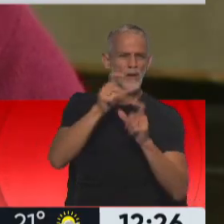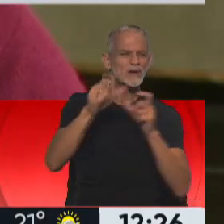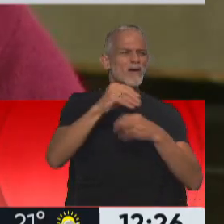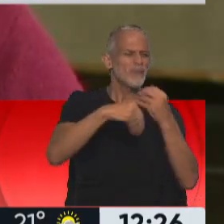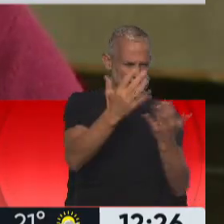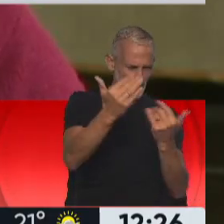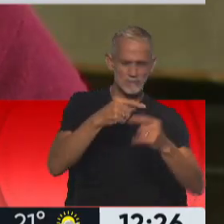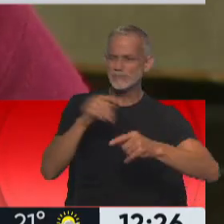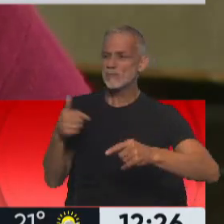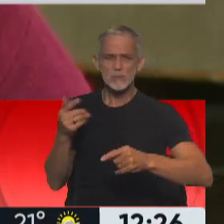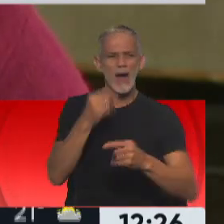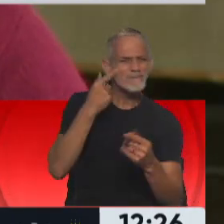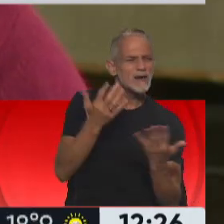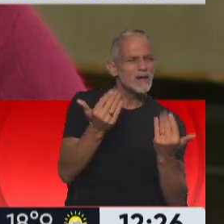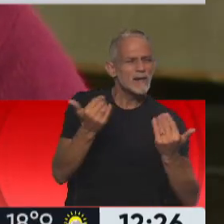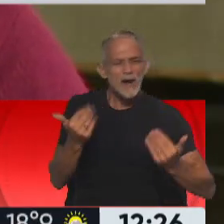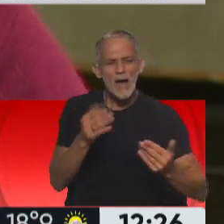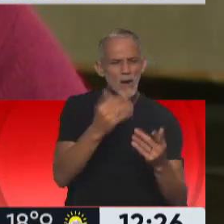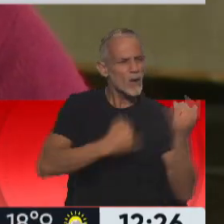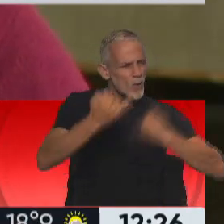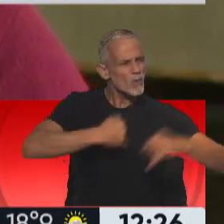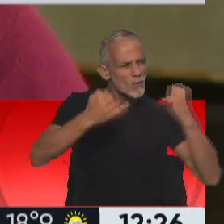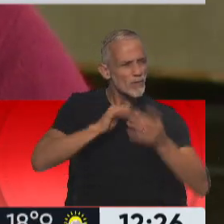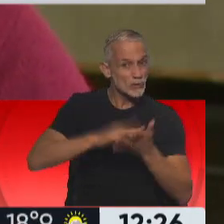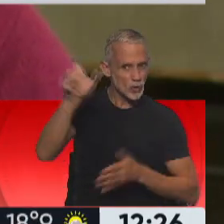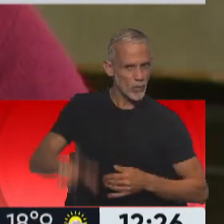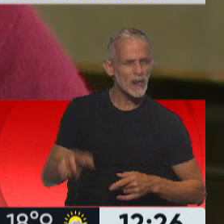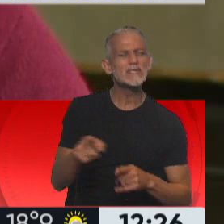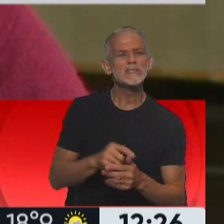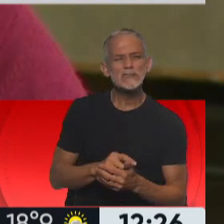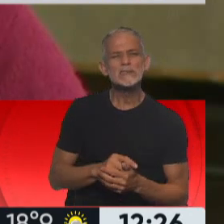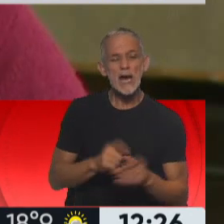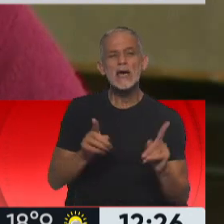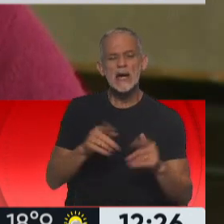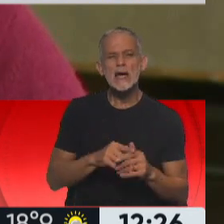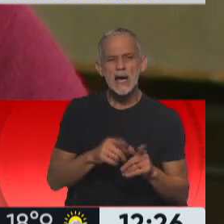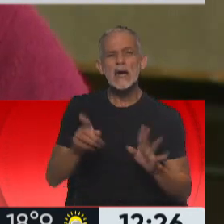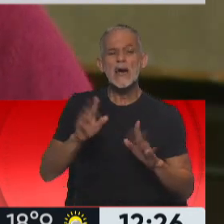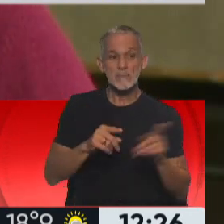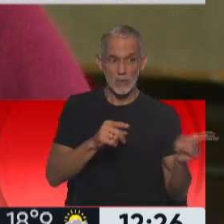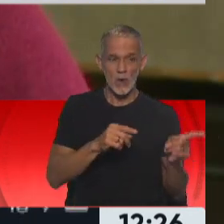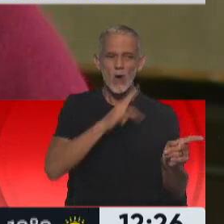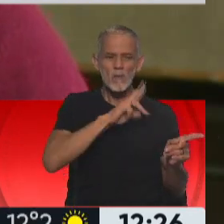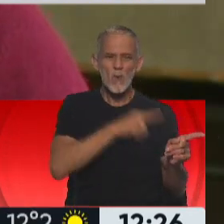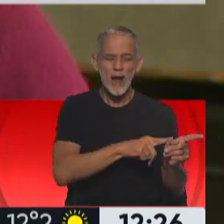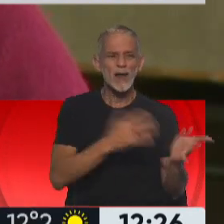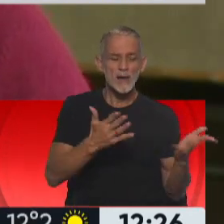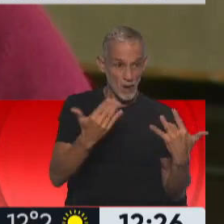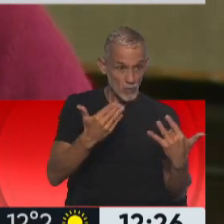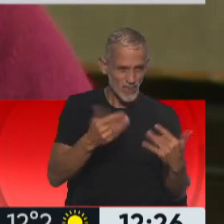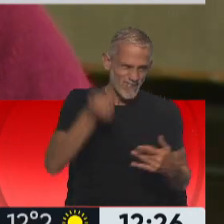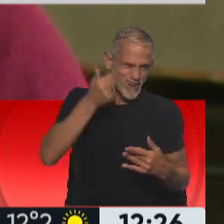los familiares y demás, y se trata de perfilar a la víctima para ver si era pasible de esa presión. Claro. ¿Qué quiero decir con